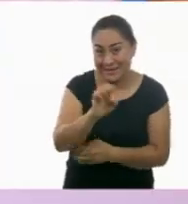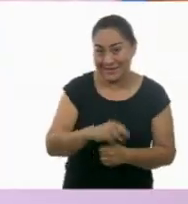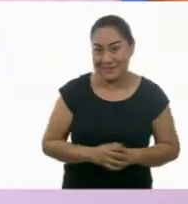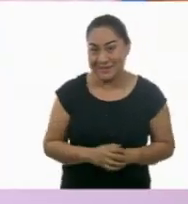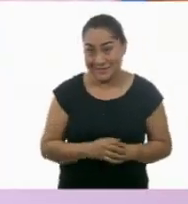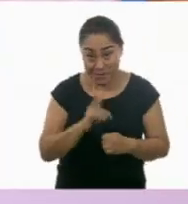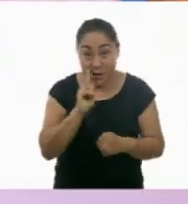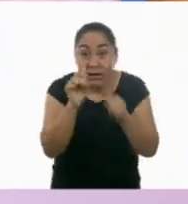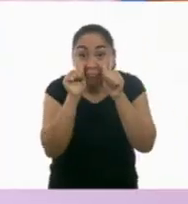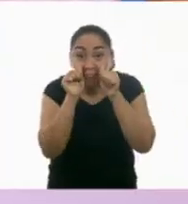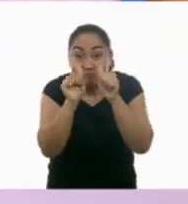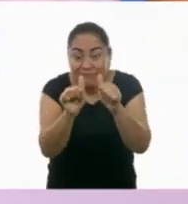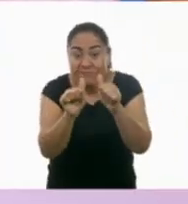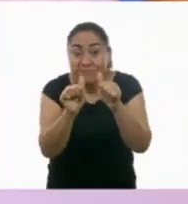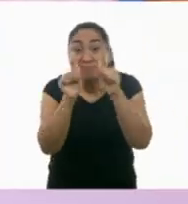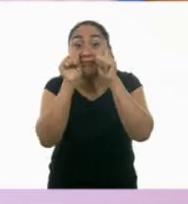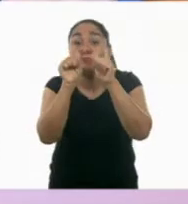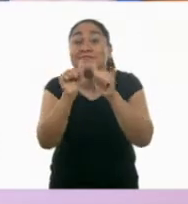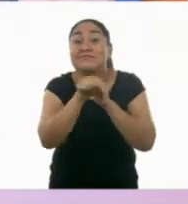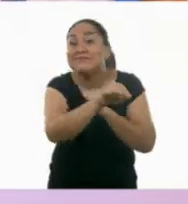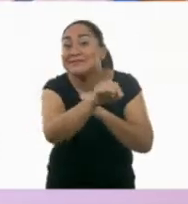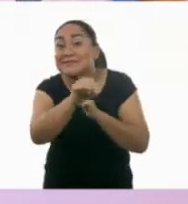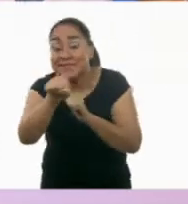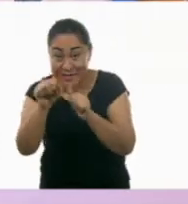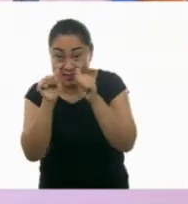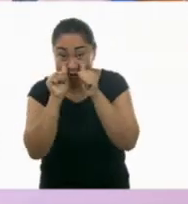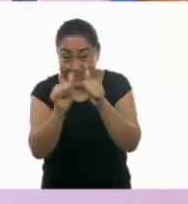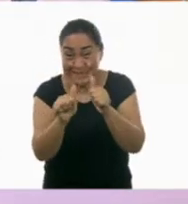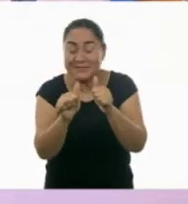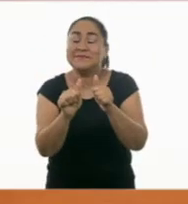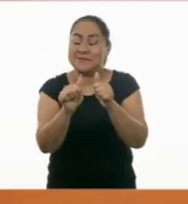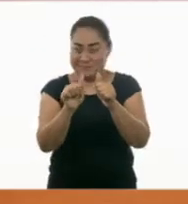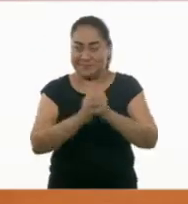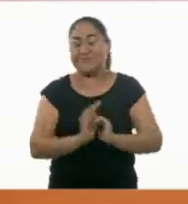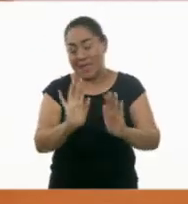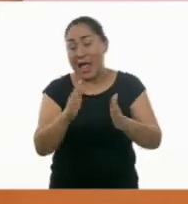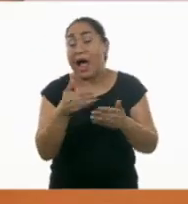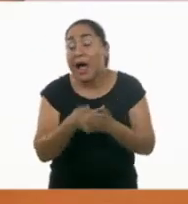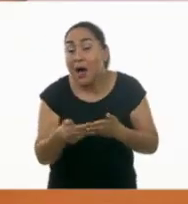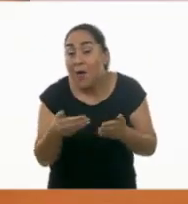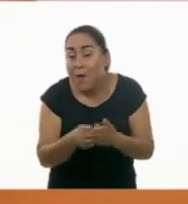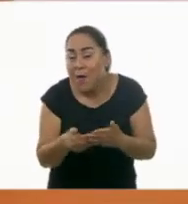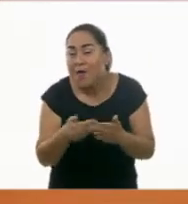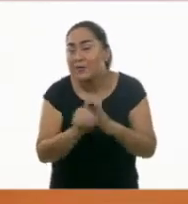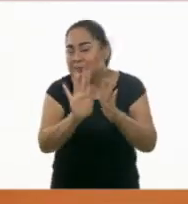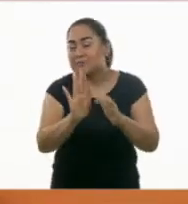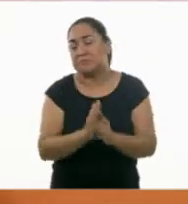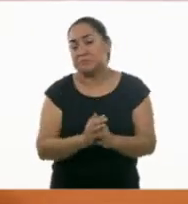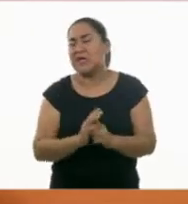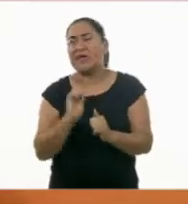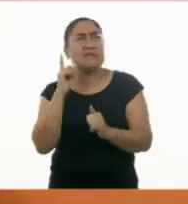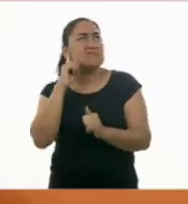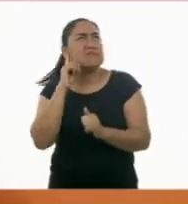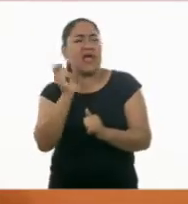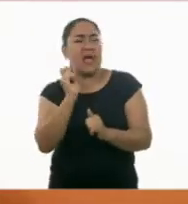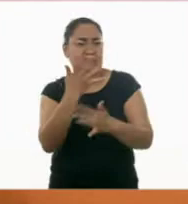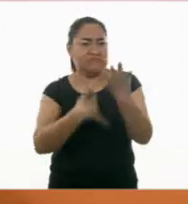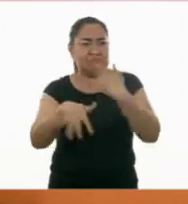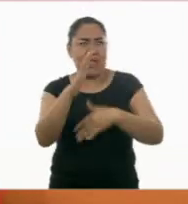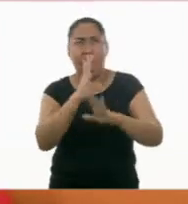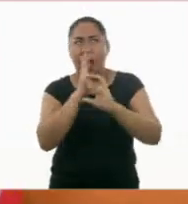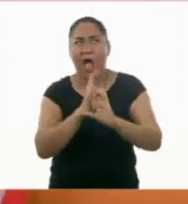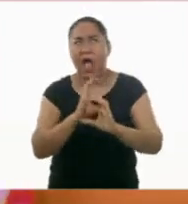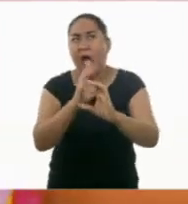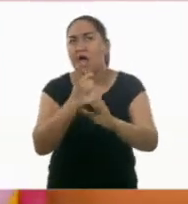atención, niños y niñas, por supuesto. Ahora, dice la canción, que había